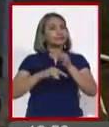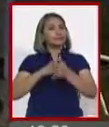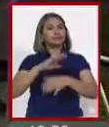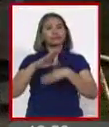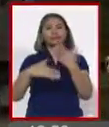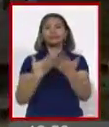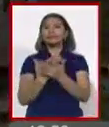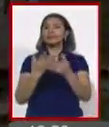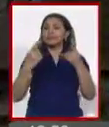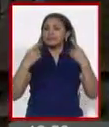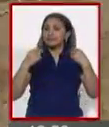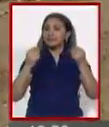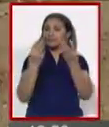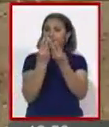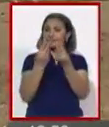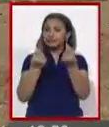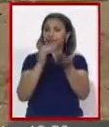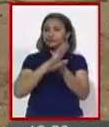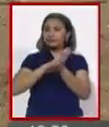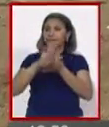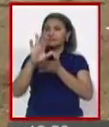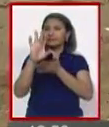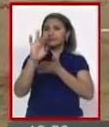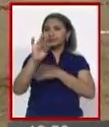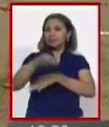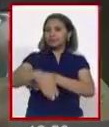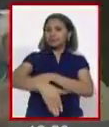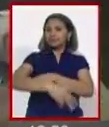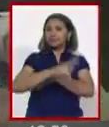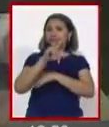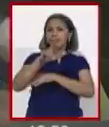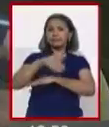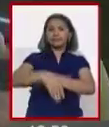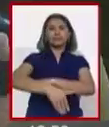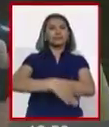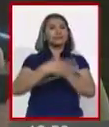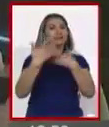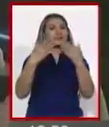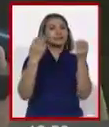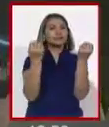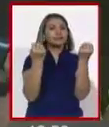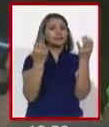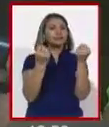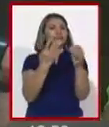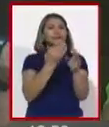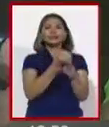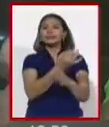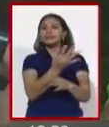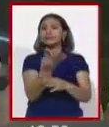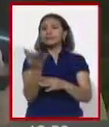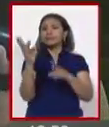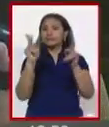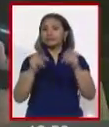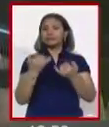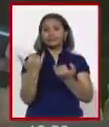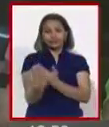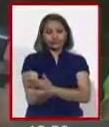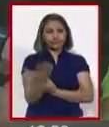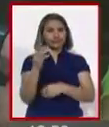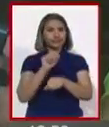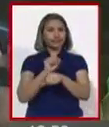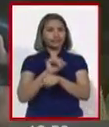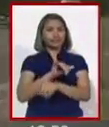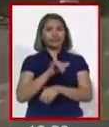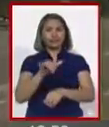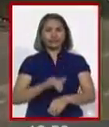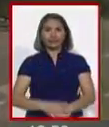eso estamos tratando de depurar. Desde las 8 de la noche hasta las 3 de la mañana se ha estado censando y hoy día en la mañana han estado trabajando